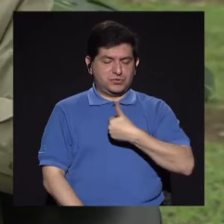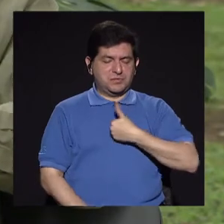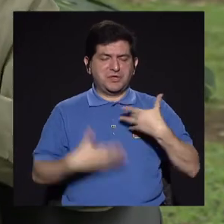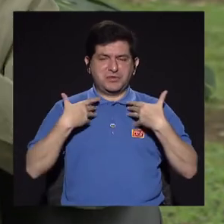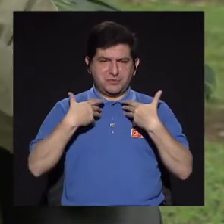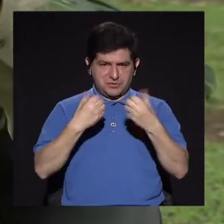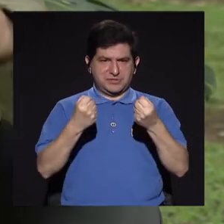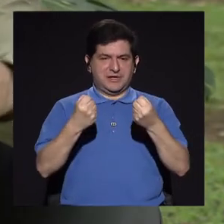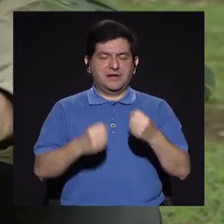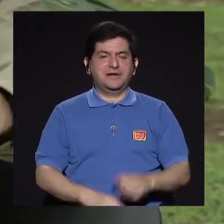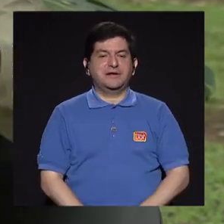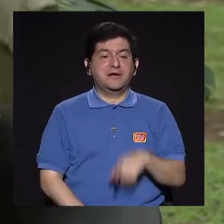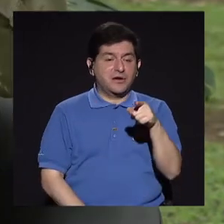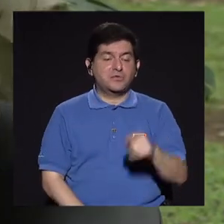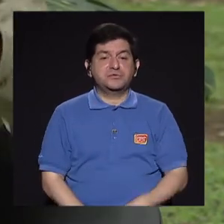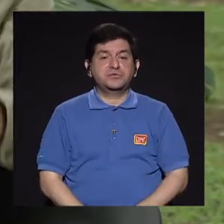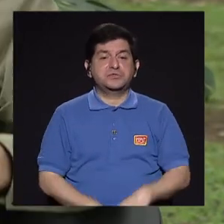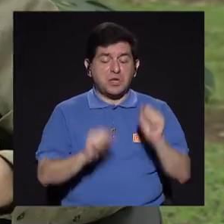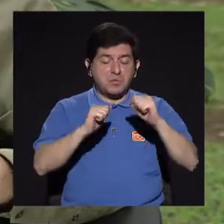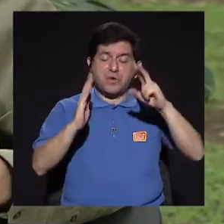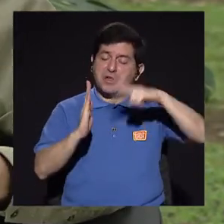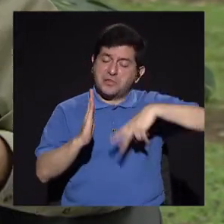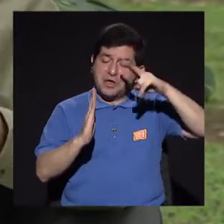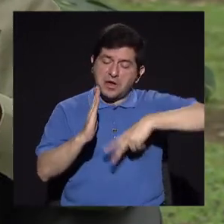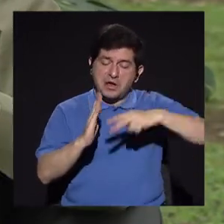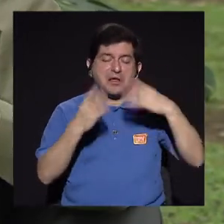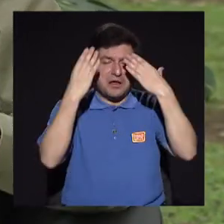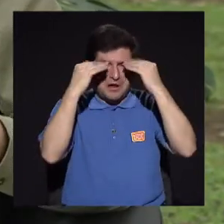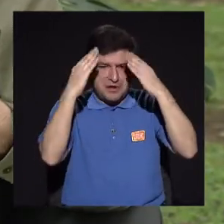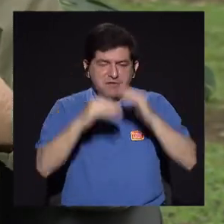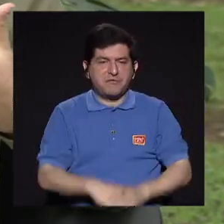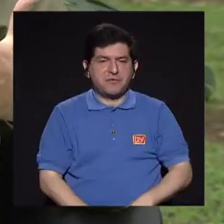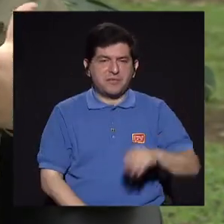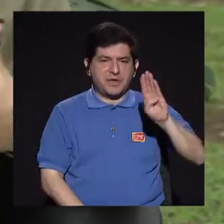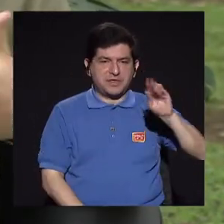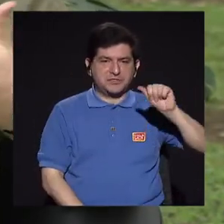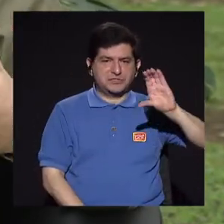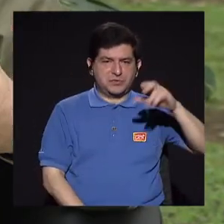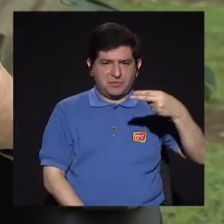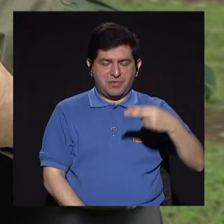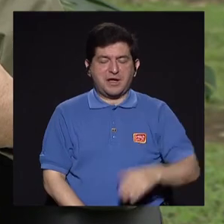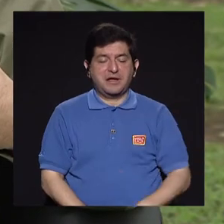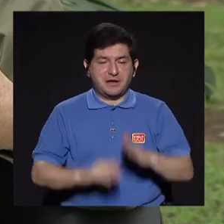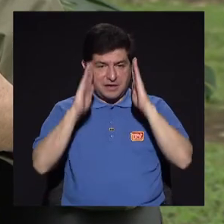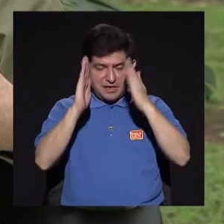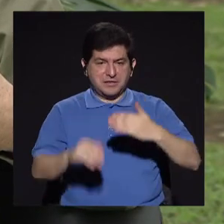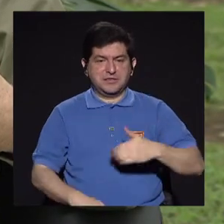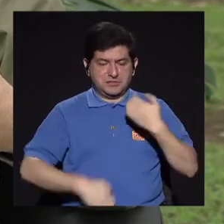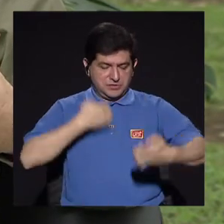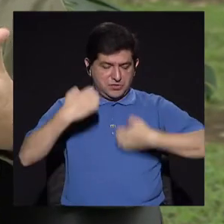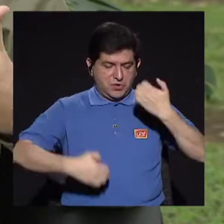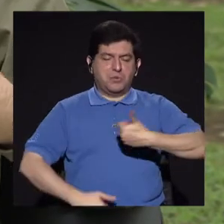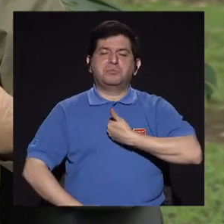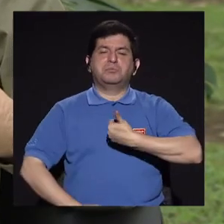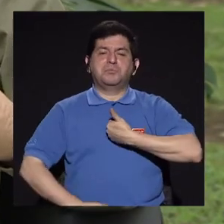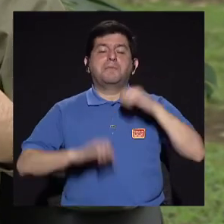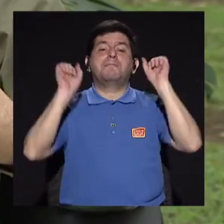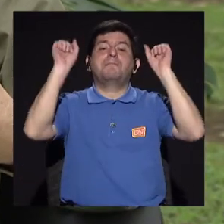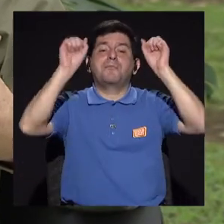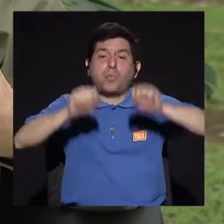mismo. O sea, usted puede comprar un set, leerse la obra de Bach y pues atender sus estados emocionales.